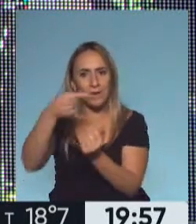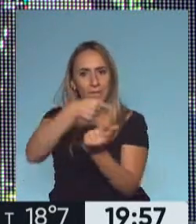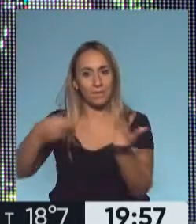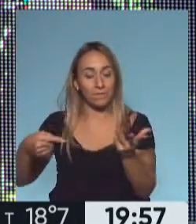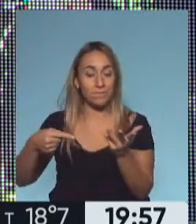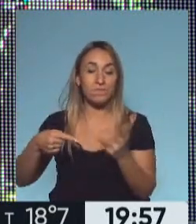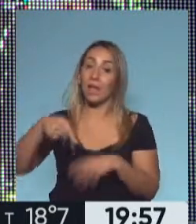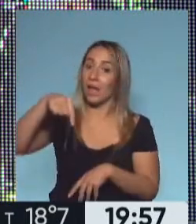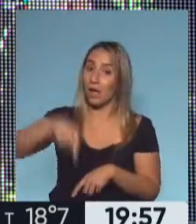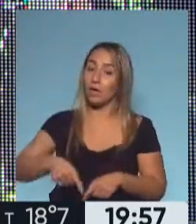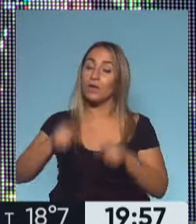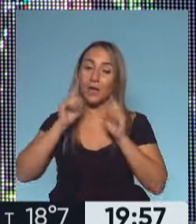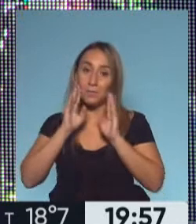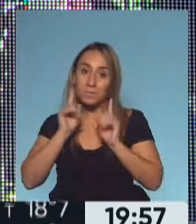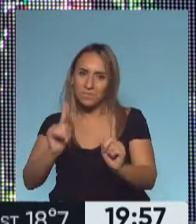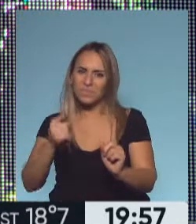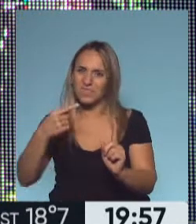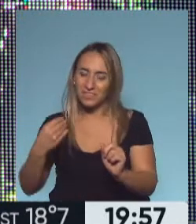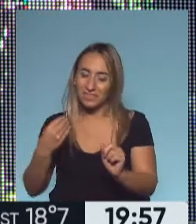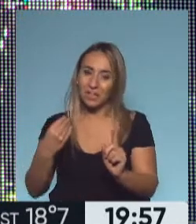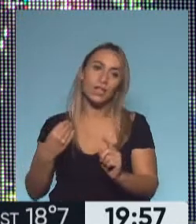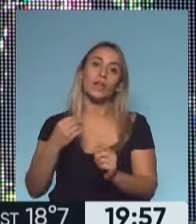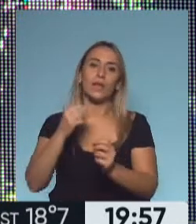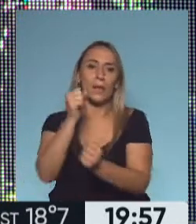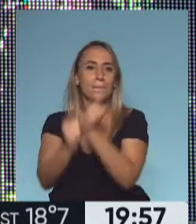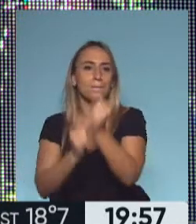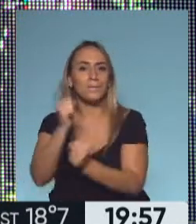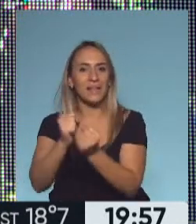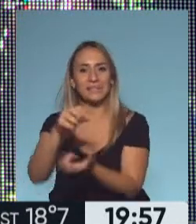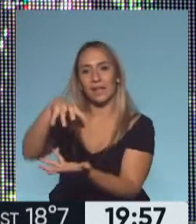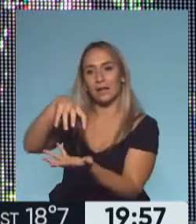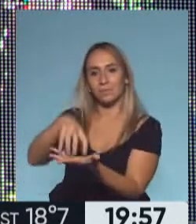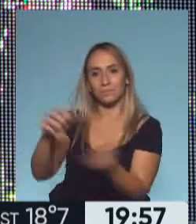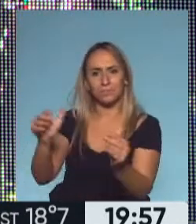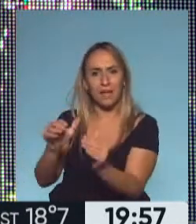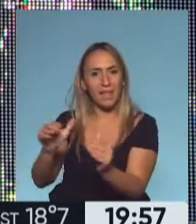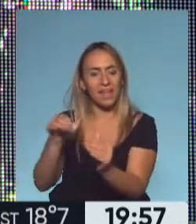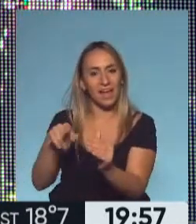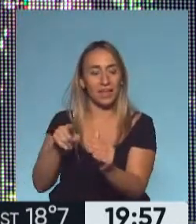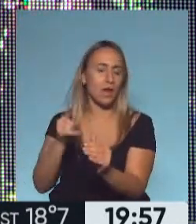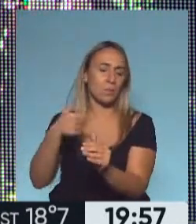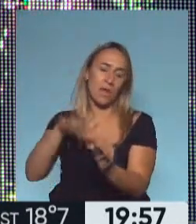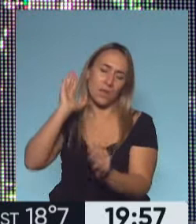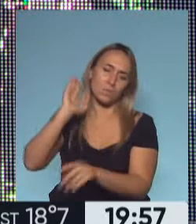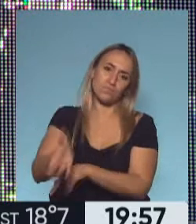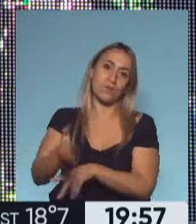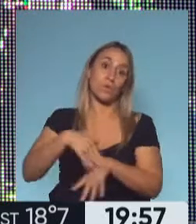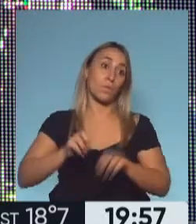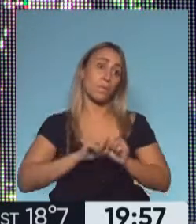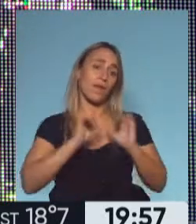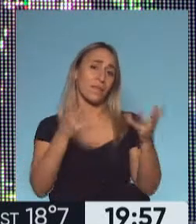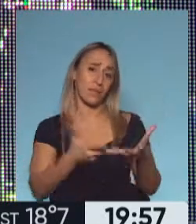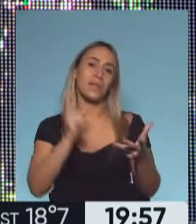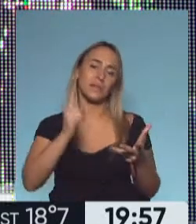este caso, nada menos que la pequeña y mediana empresa, la tan castigada por la pandemia y también por los